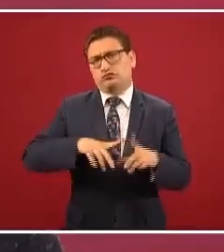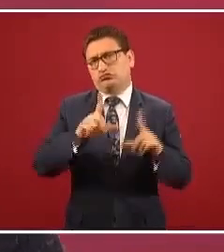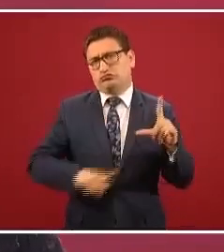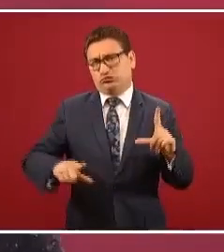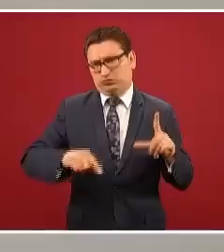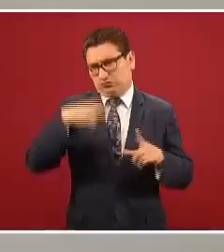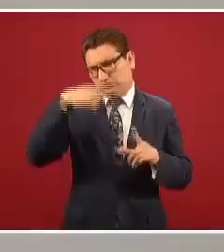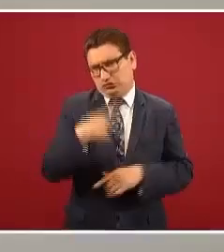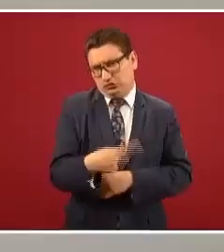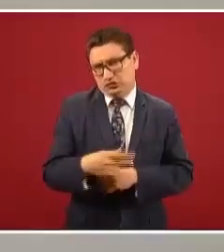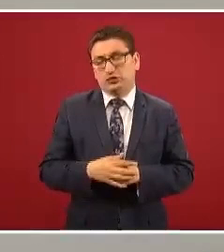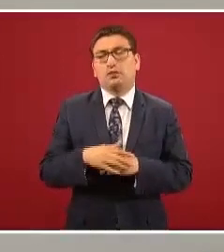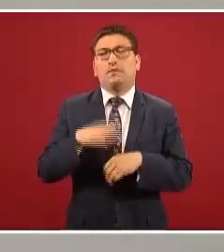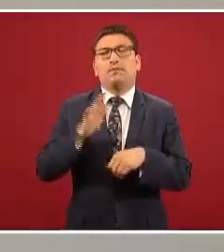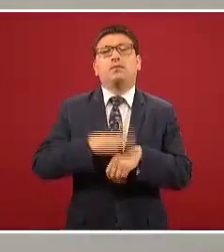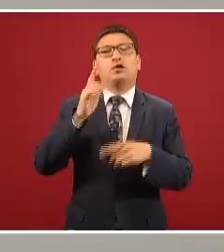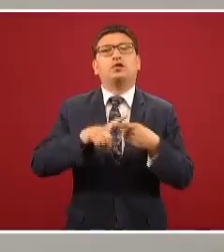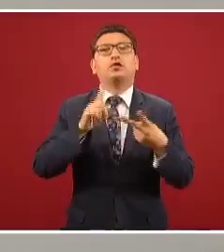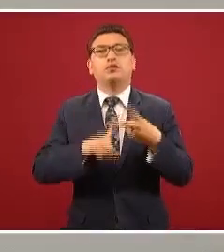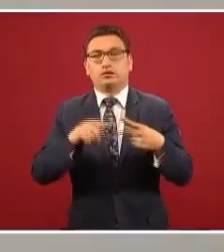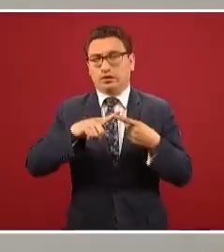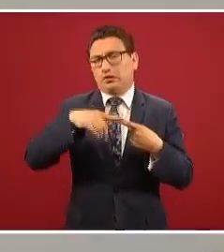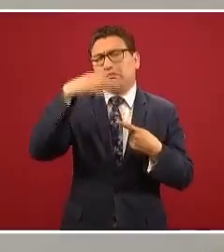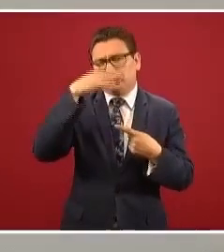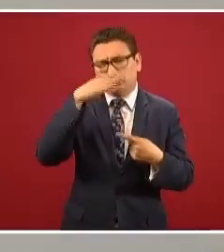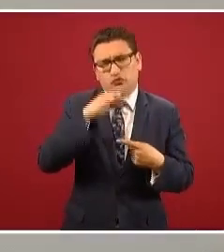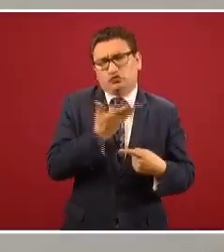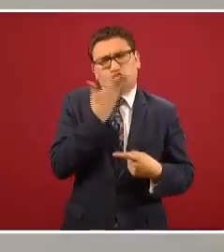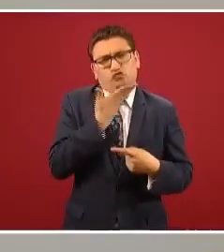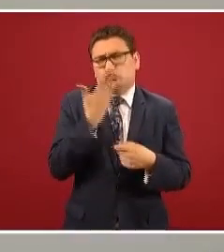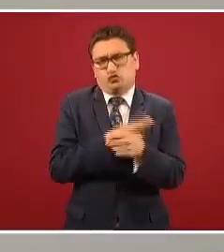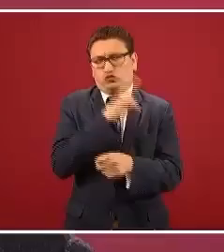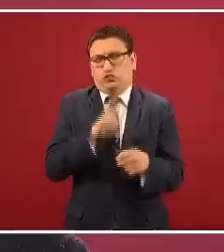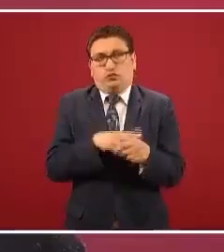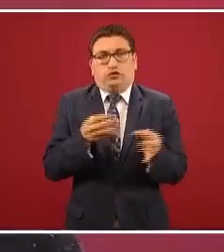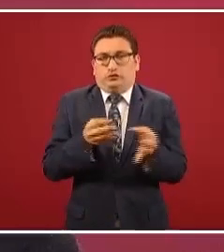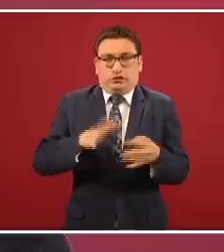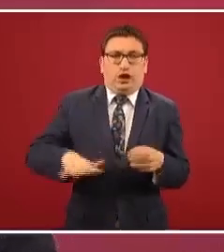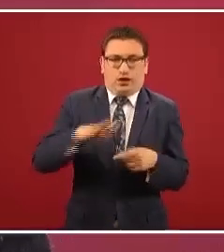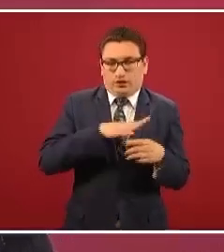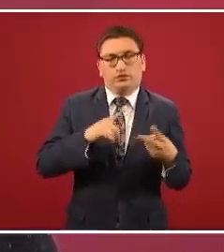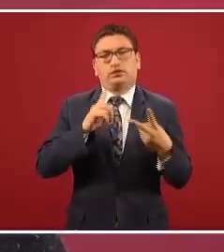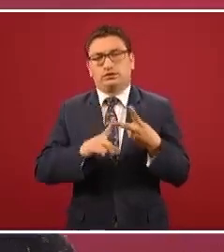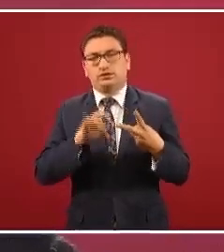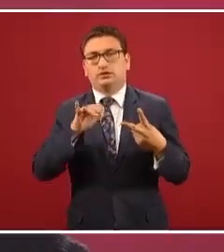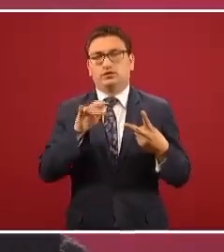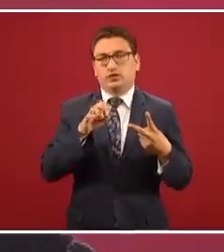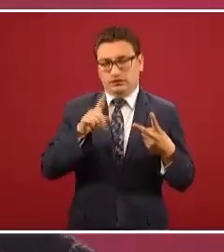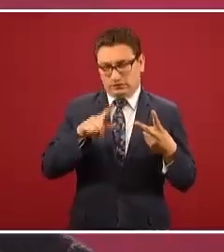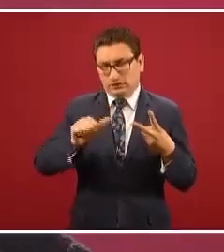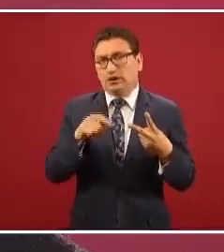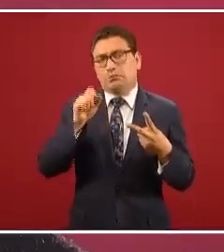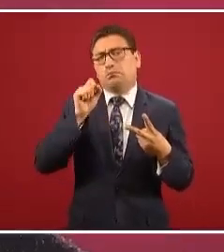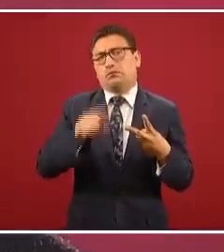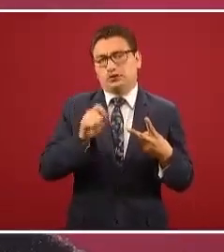nacional. La más probable son dos: el catarro común, que es propio de esta temporada, y la influenza, que